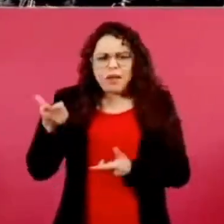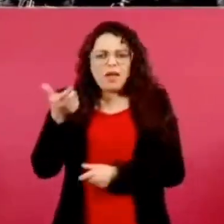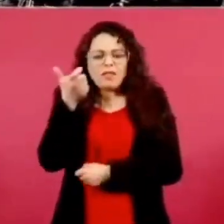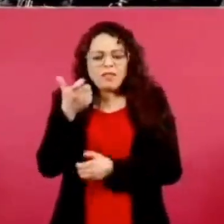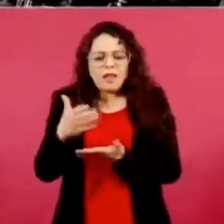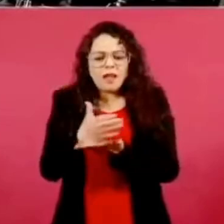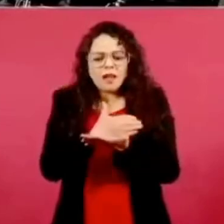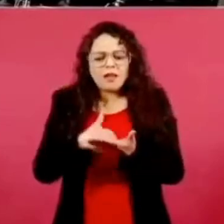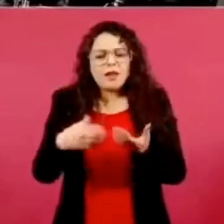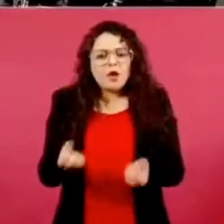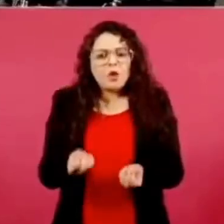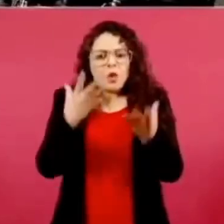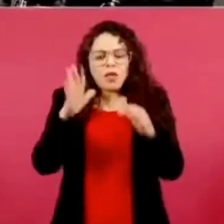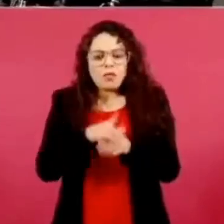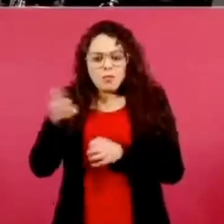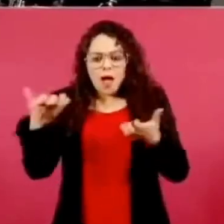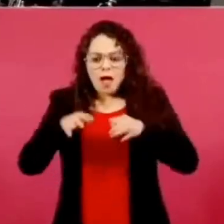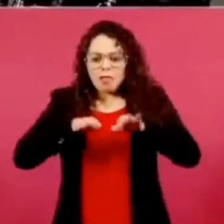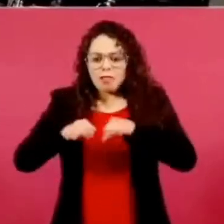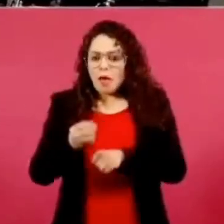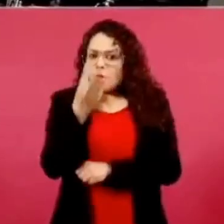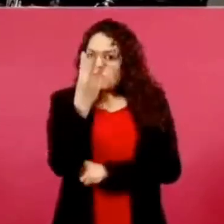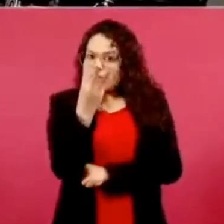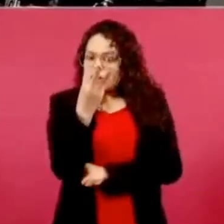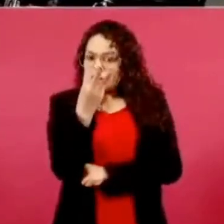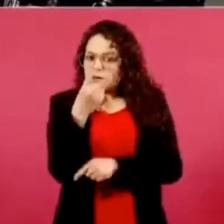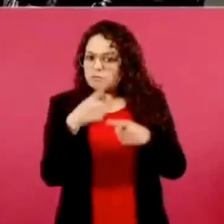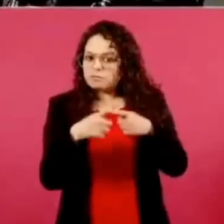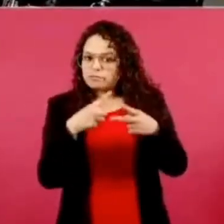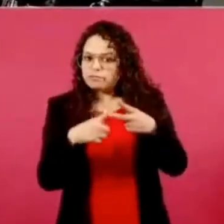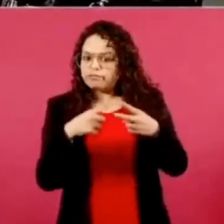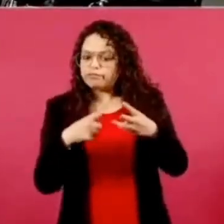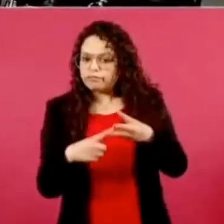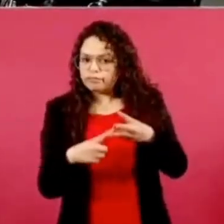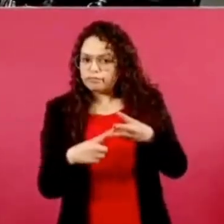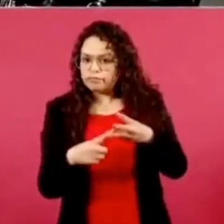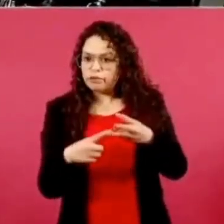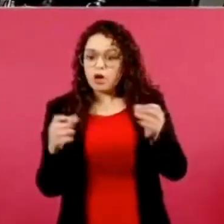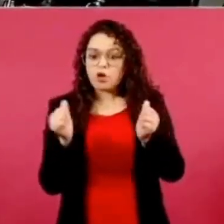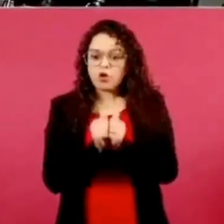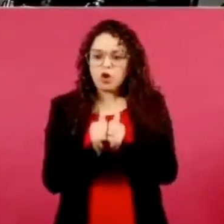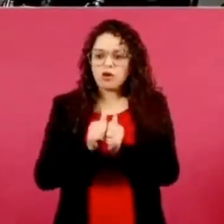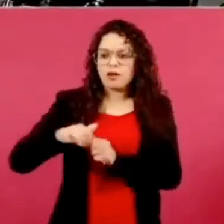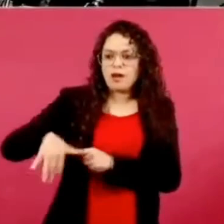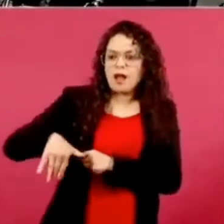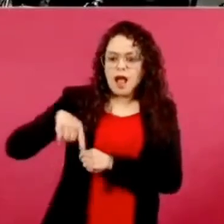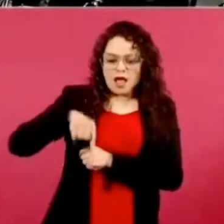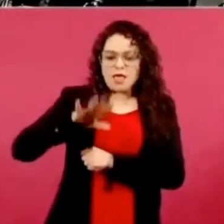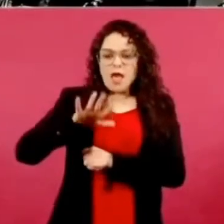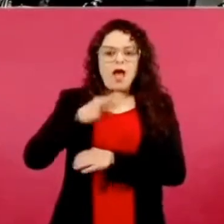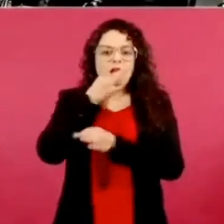tres cargos con todas las prestaciones que ya se han mencionado aquí?